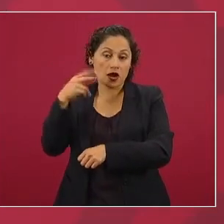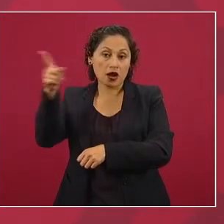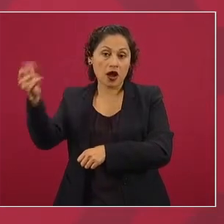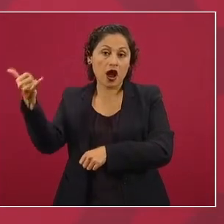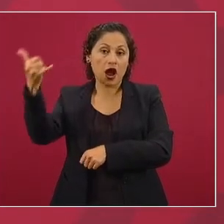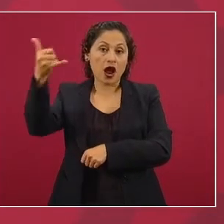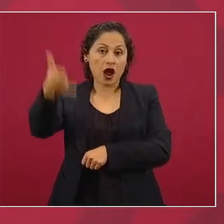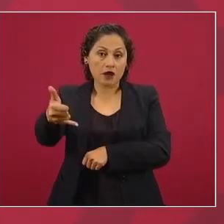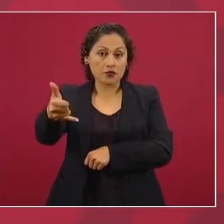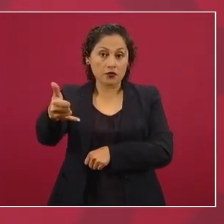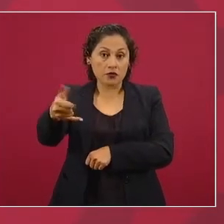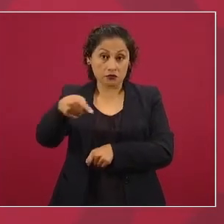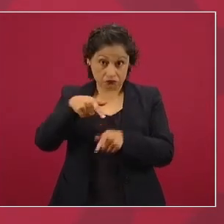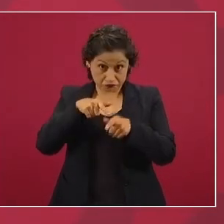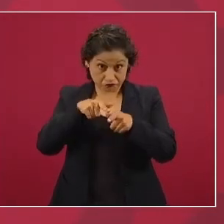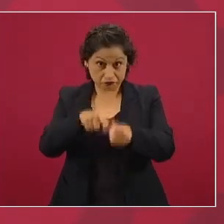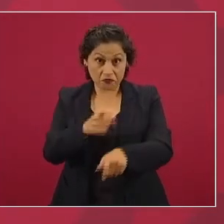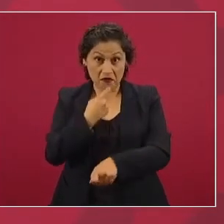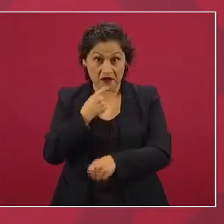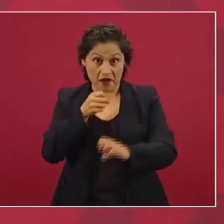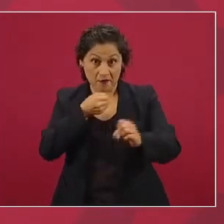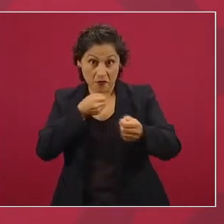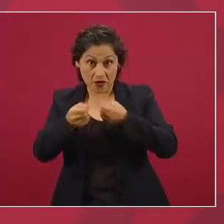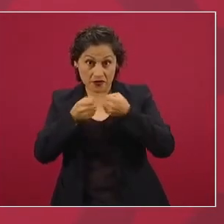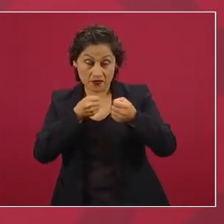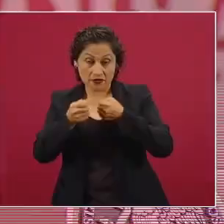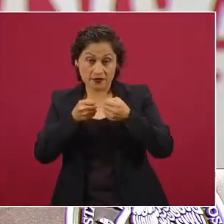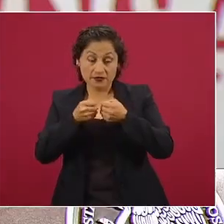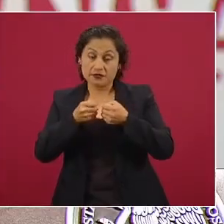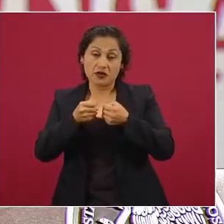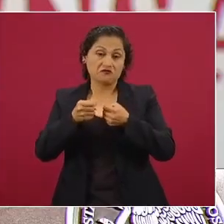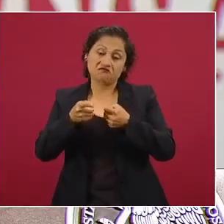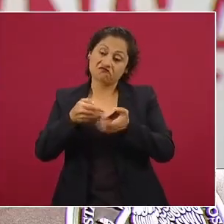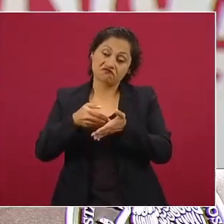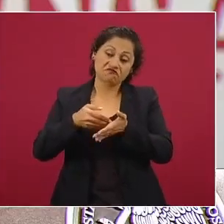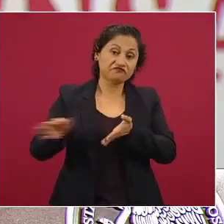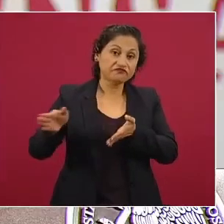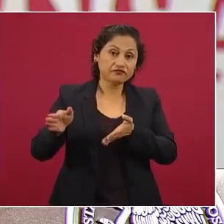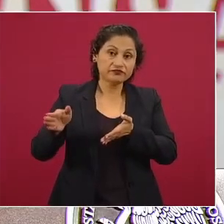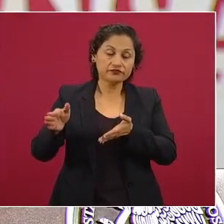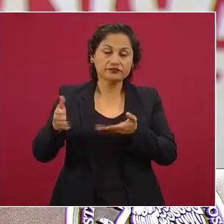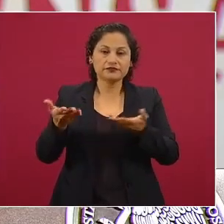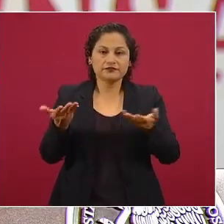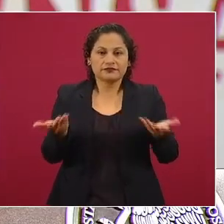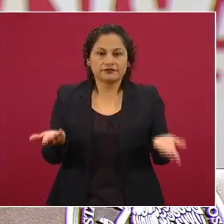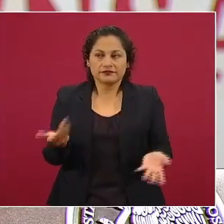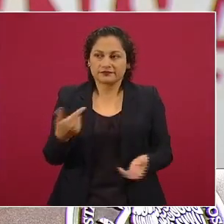Y entonces pues yo le dije: no te preocupes,